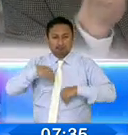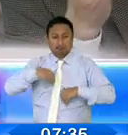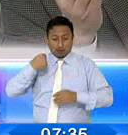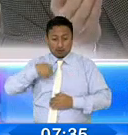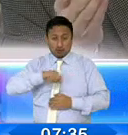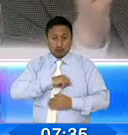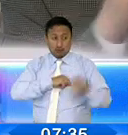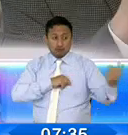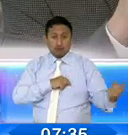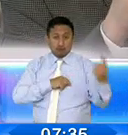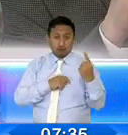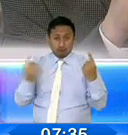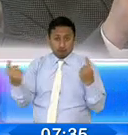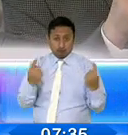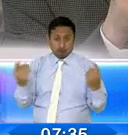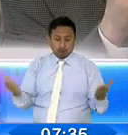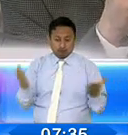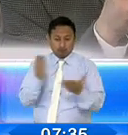también de las autoridades que están,